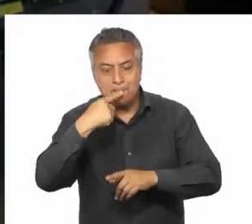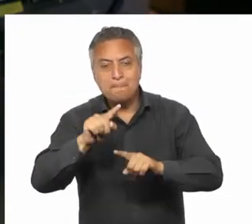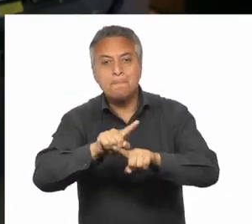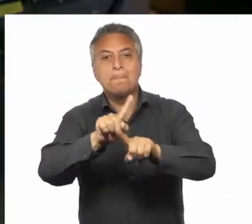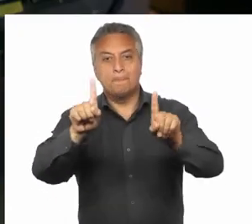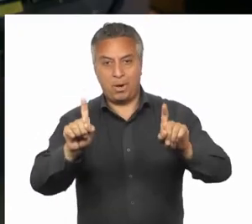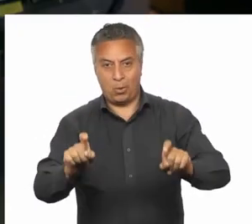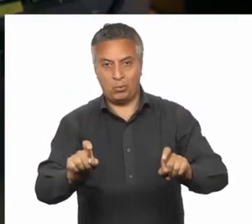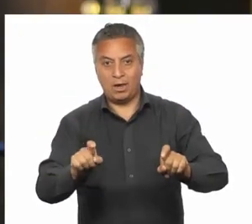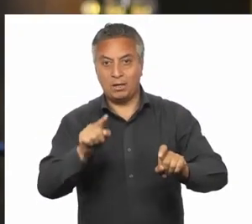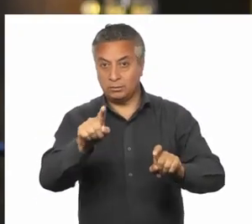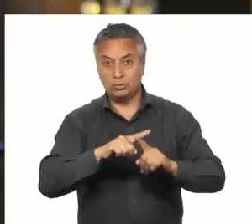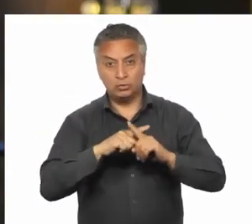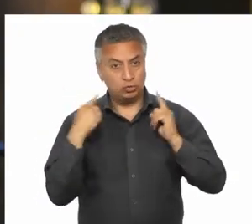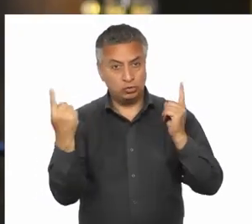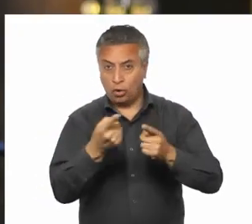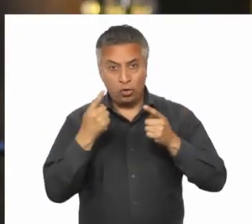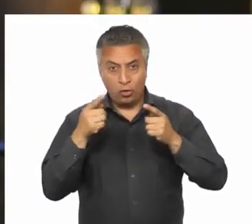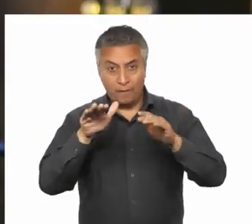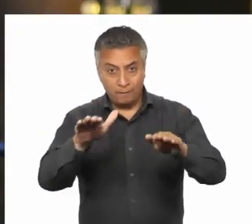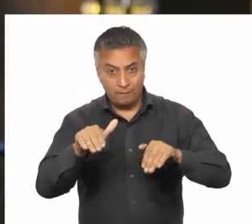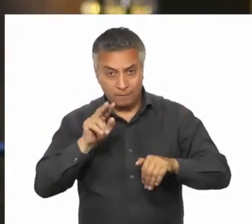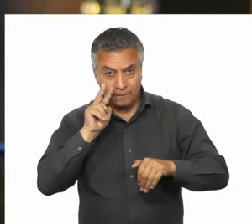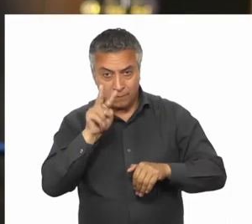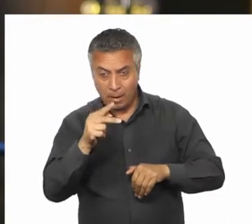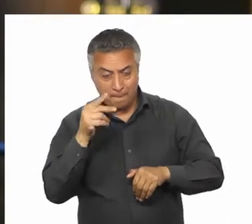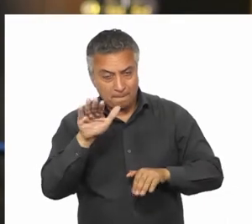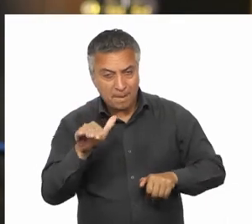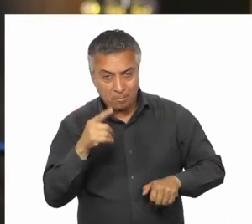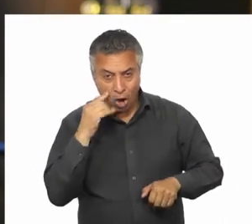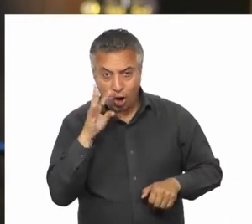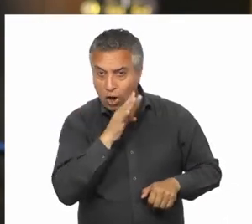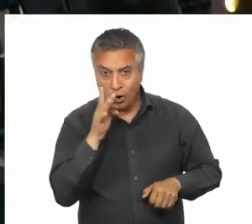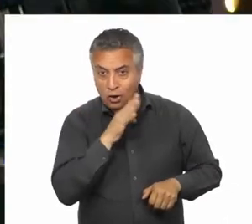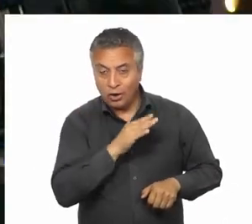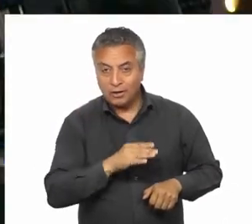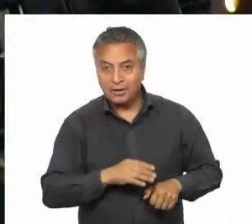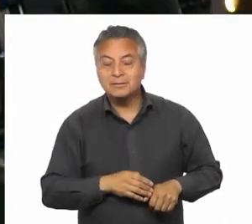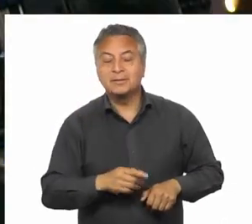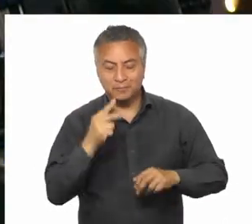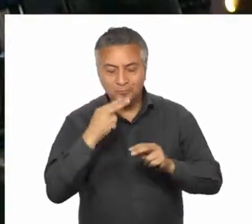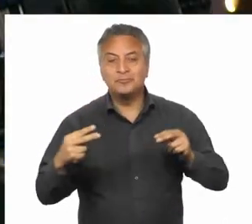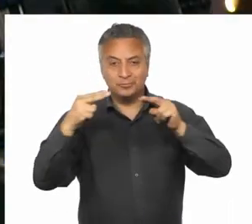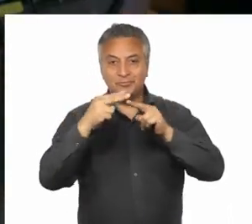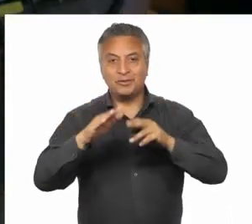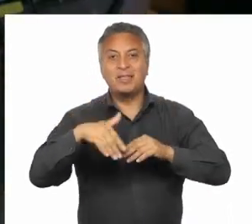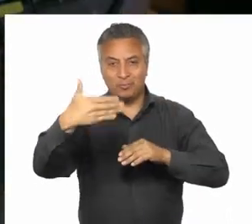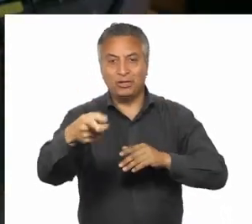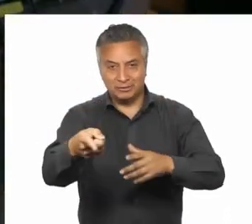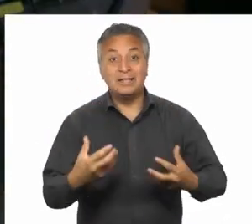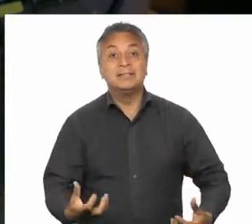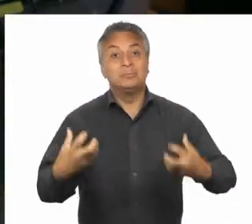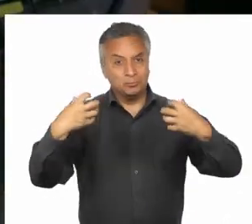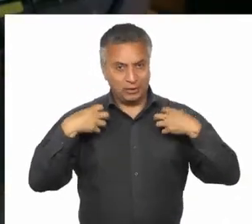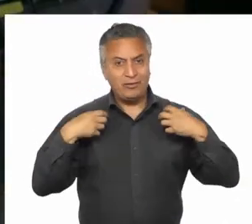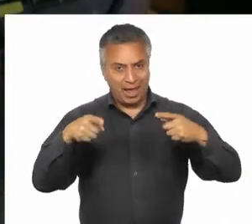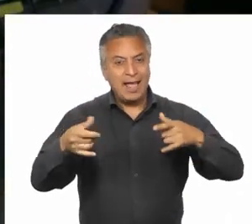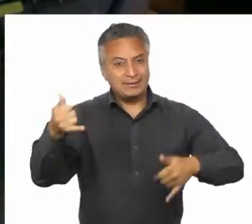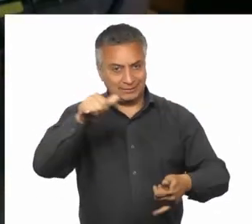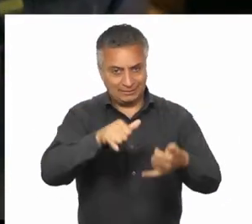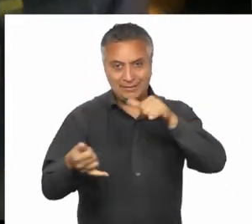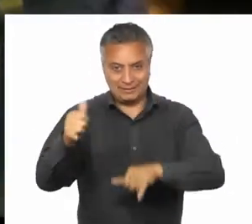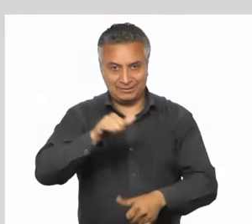veremos los mismos colores? Nos vemos próximamente en un nuevo capítulo de Manos a la Ciencia.